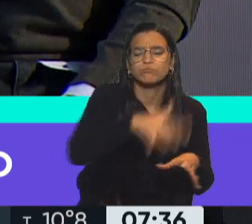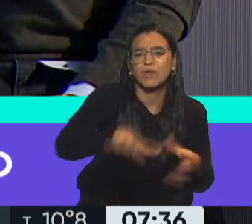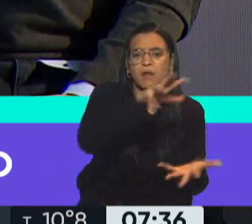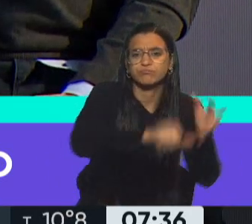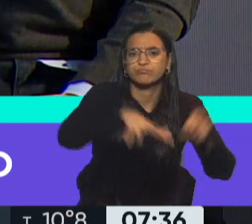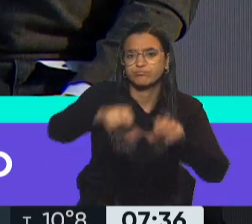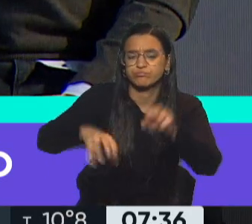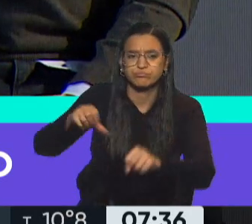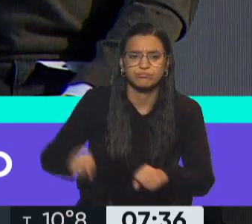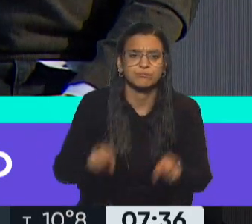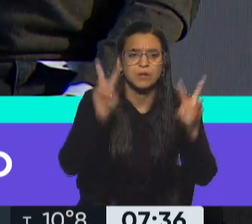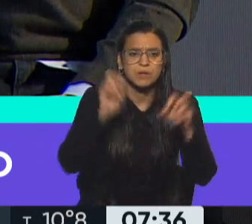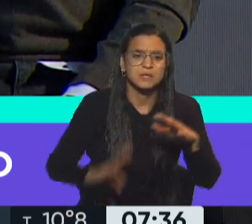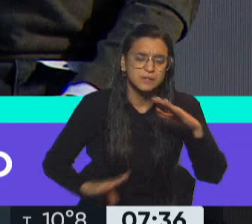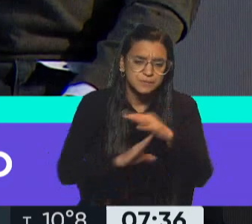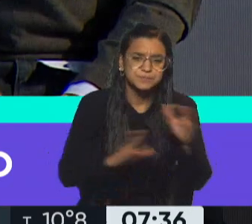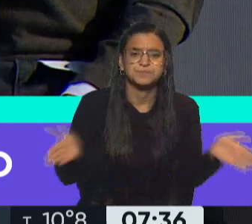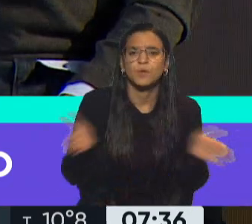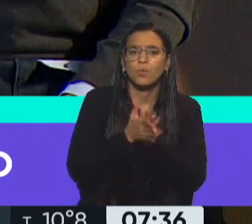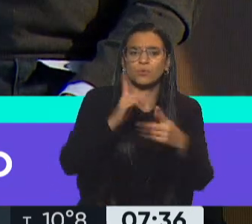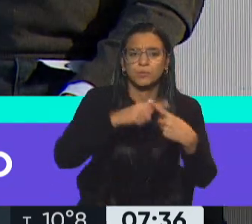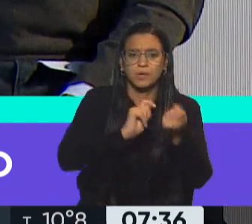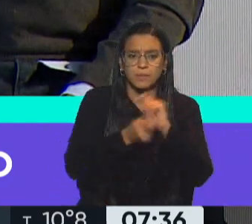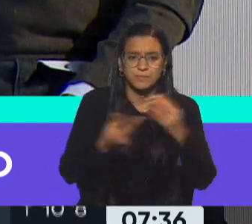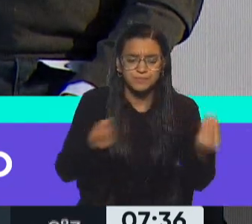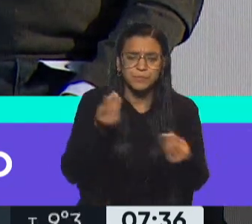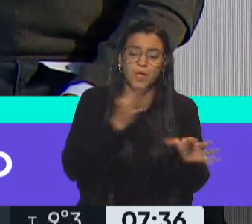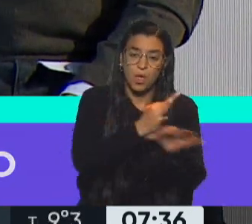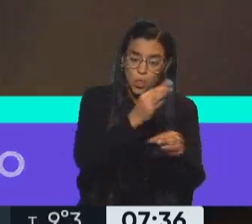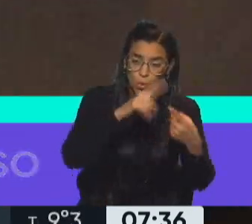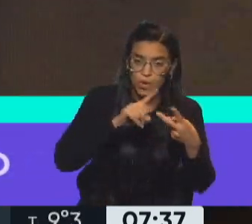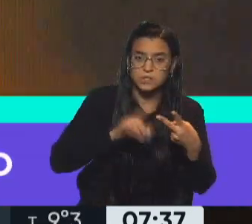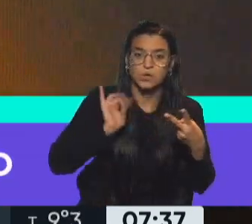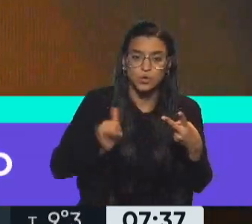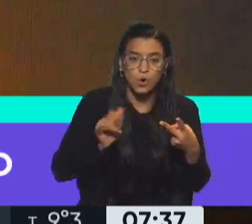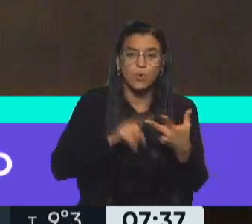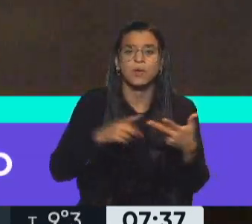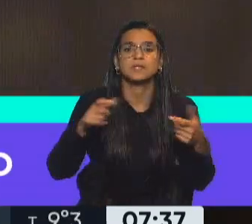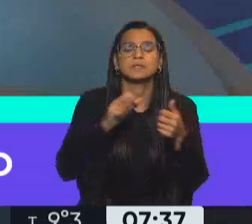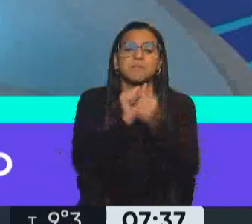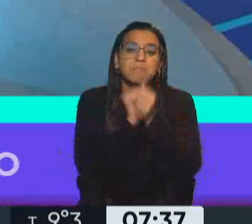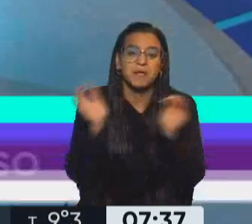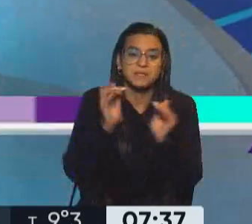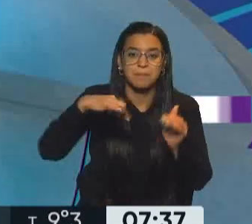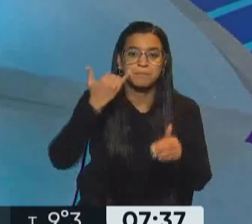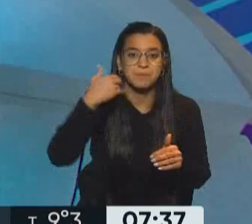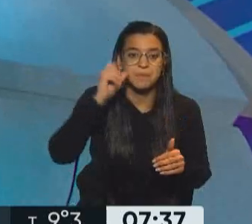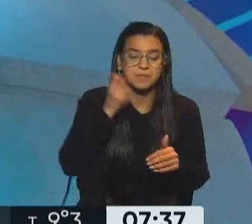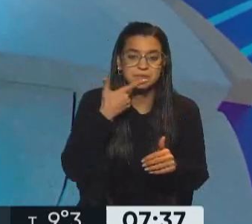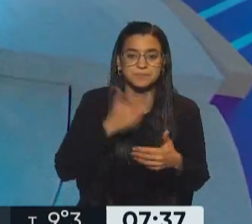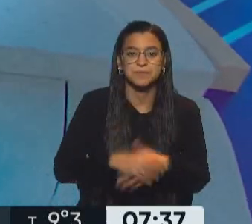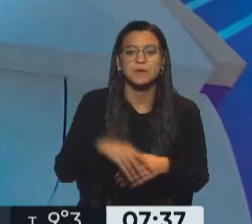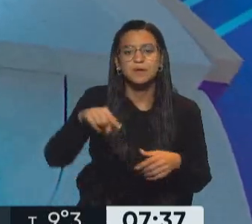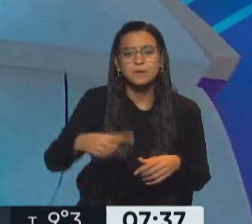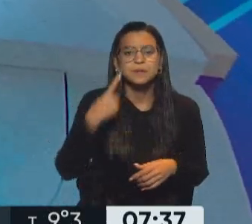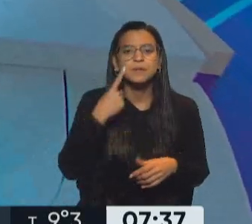Los ejes centrales de Juntos por el Cambio fueron la educación, los jóvenes y las pymes. Y allí nos